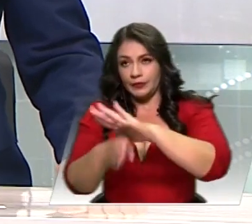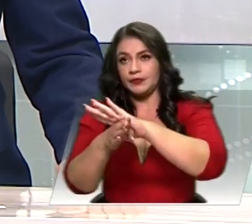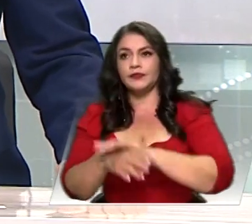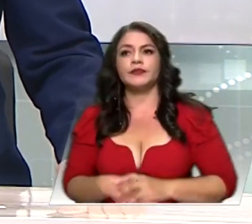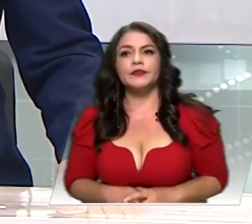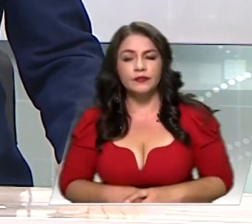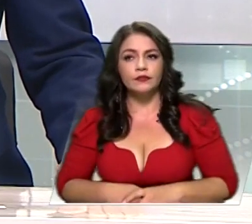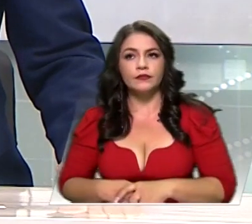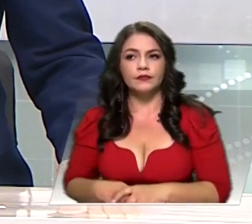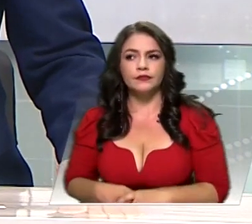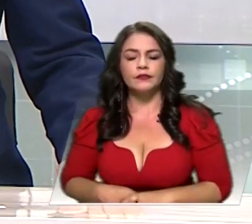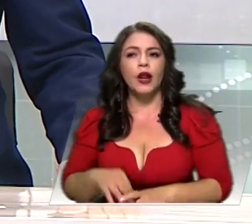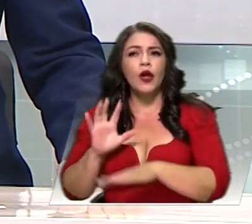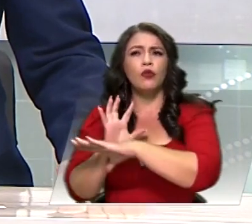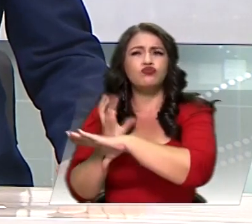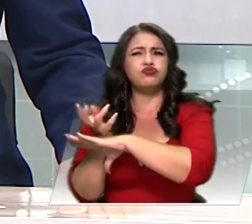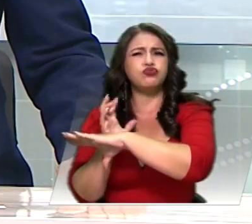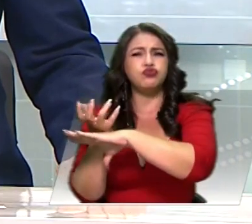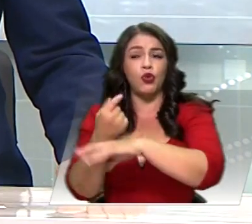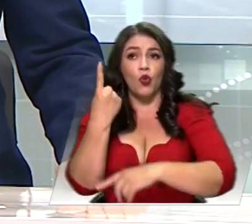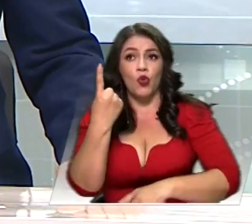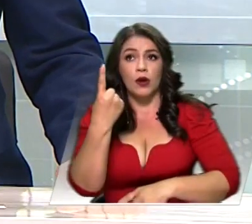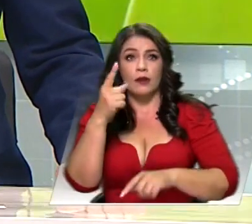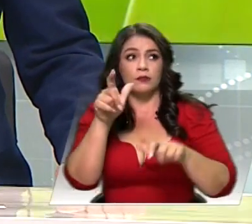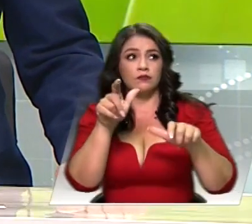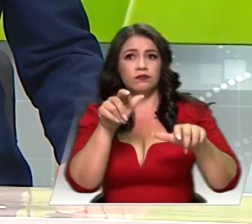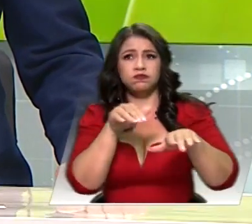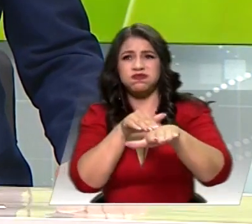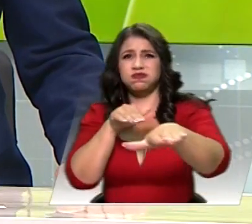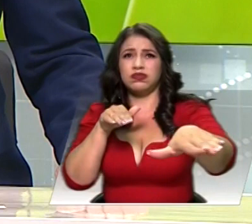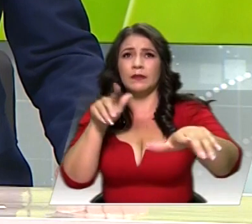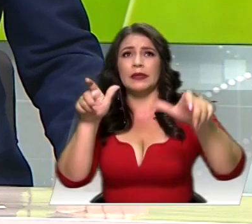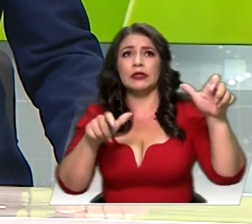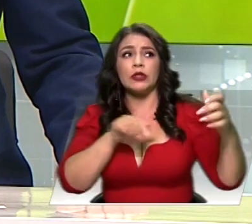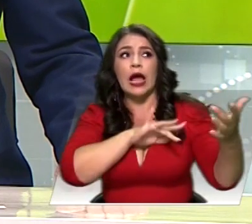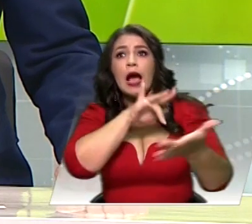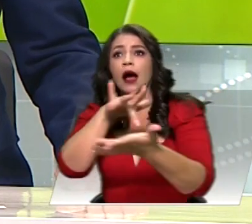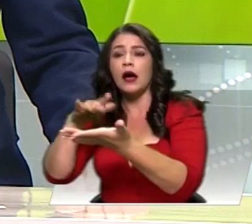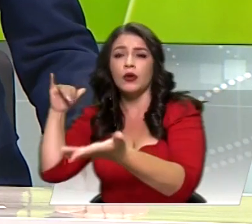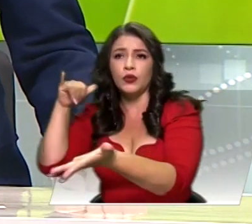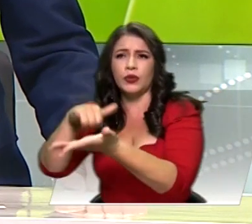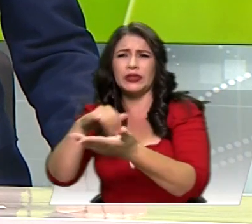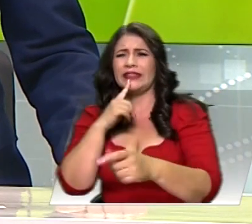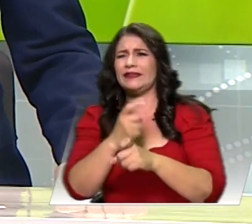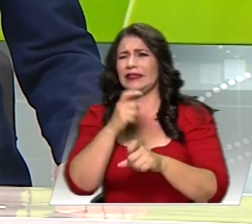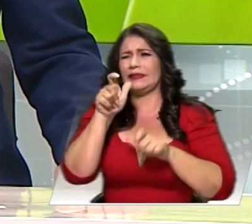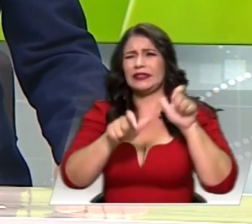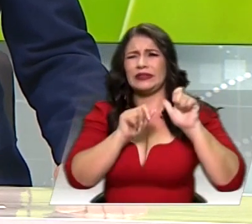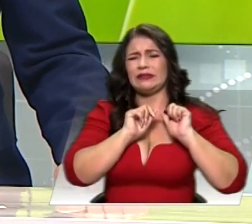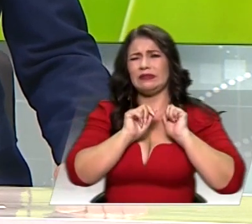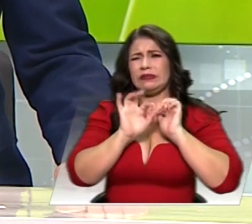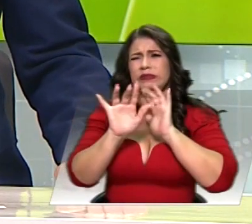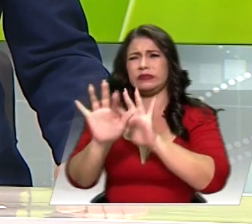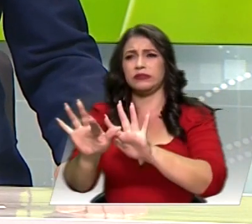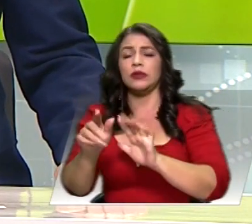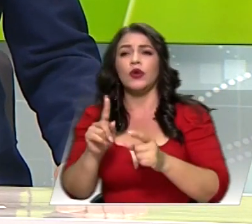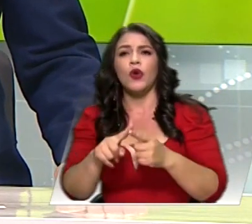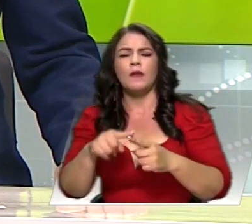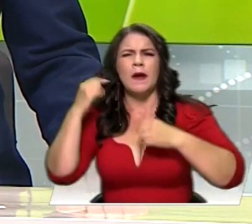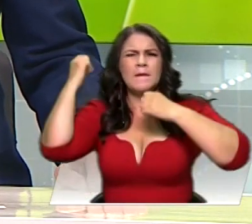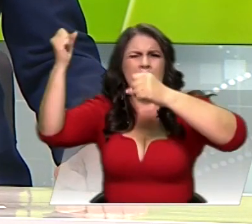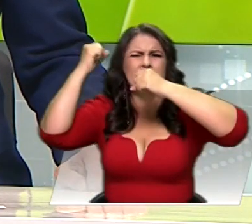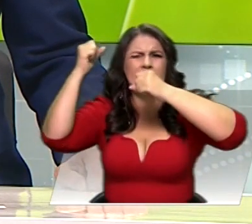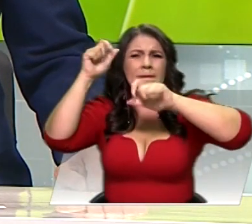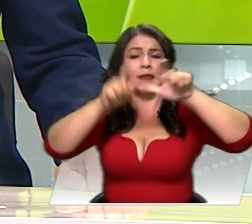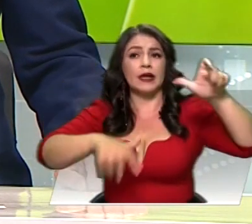una ambulancia fue retenida y decenas de personas se vieron afectadas para llegar al aeropuerto José María Córdoba a causa de una manifestación